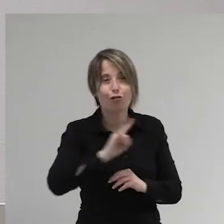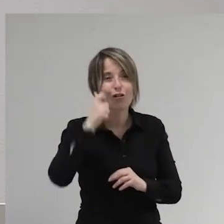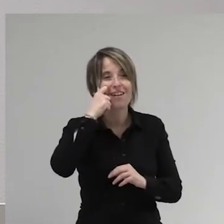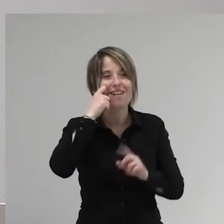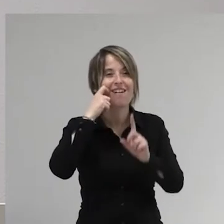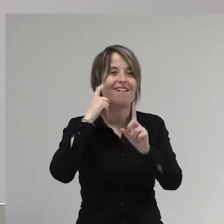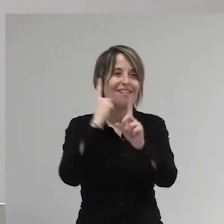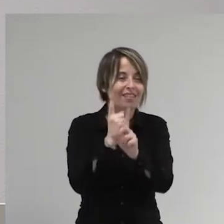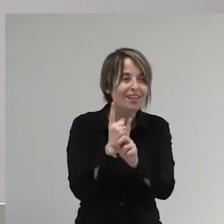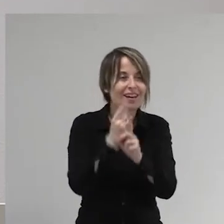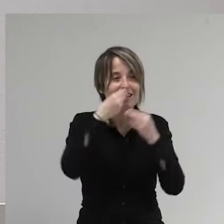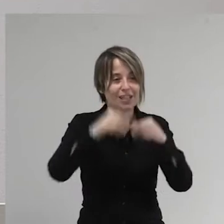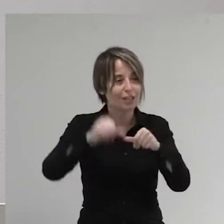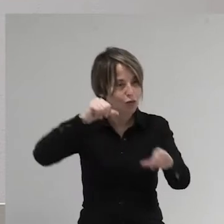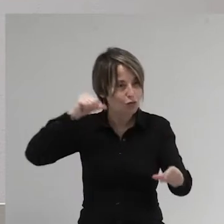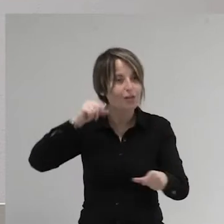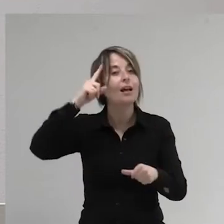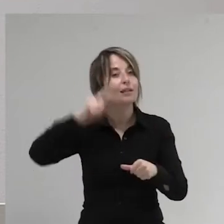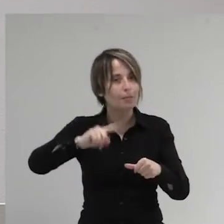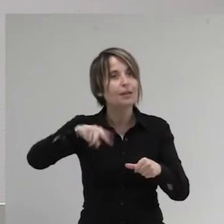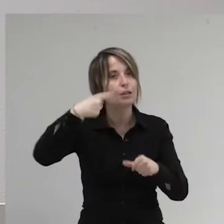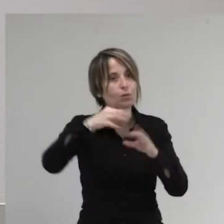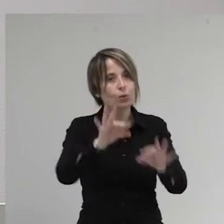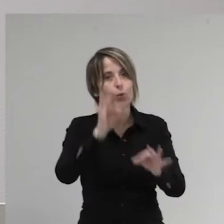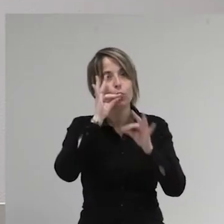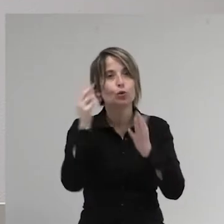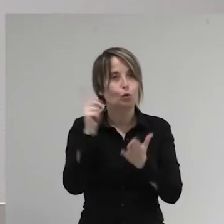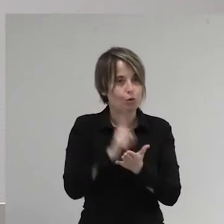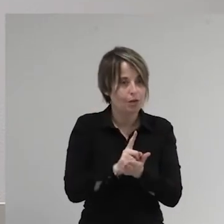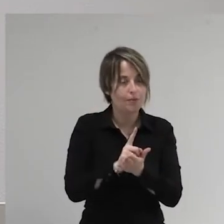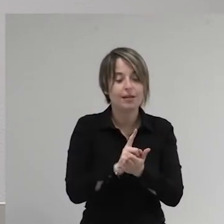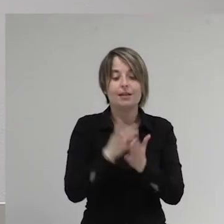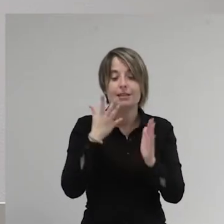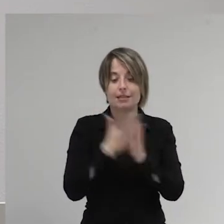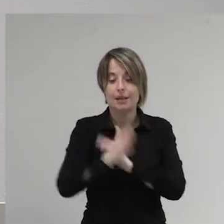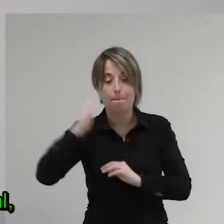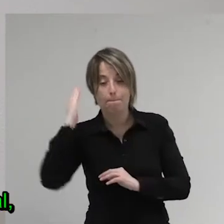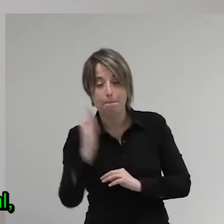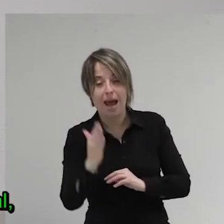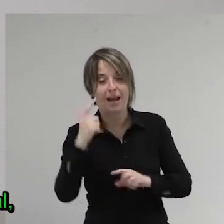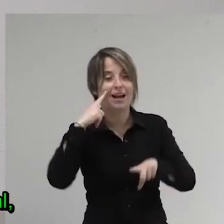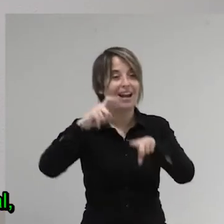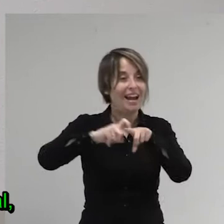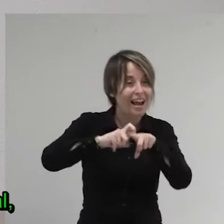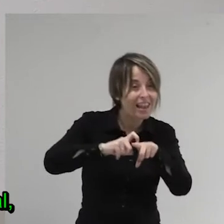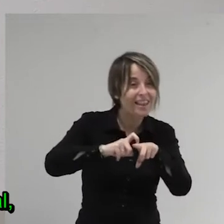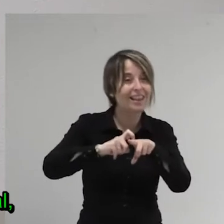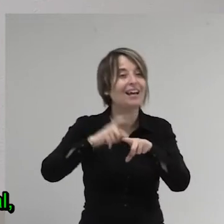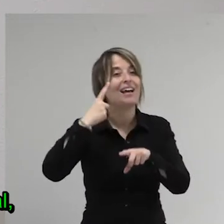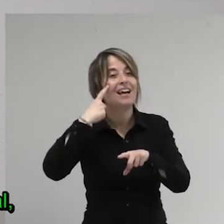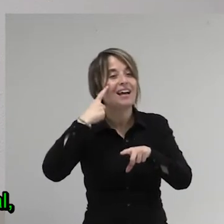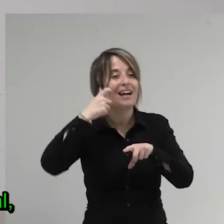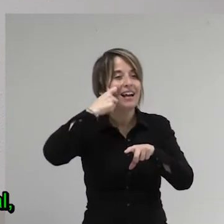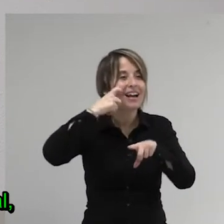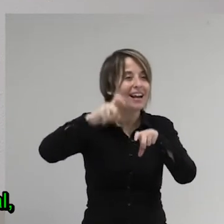histórica y a la vez la reproduce, y en tanto que reproduce criminalización racial, produce raza en